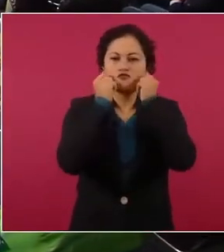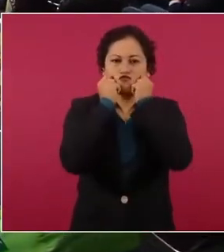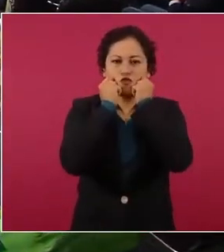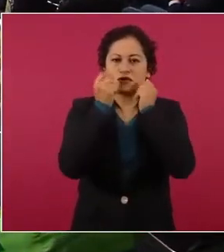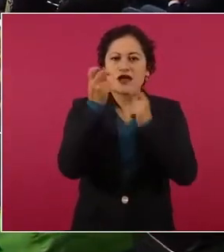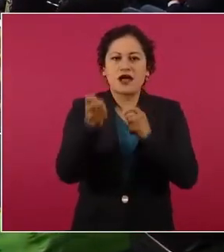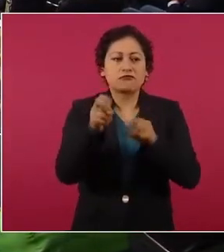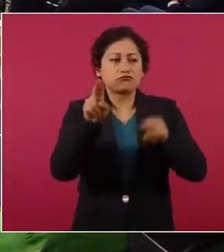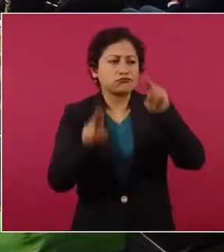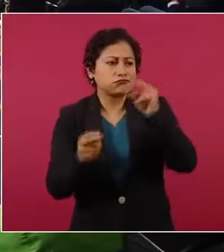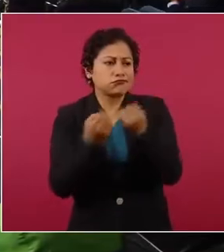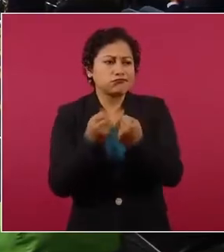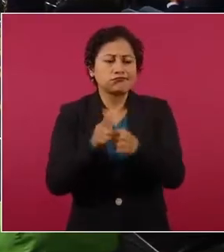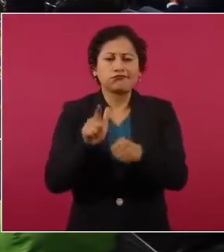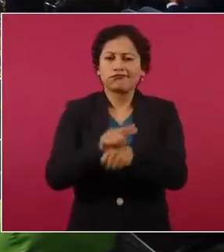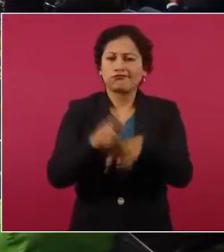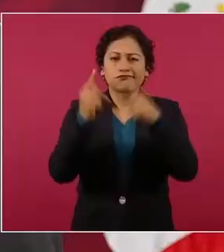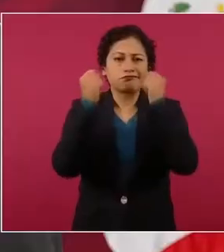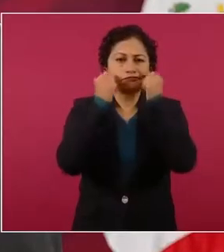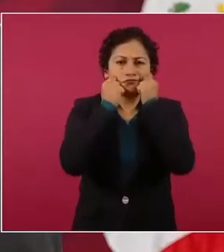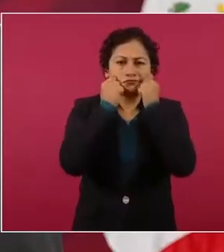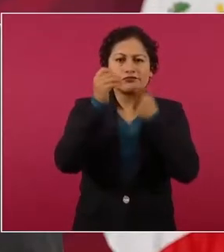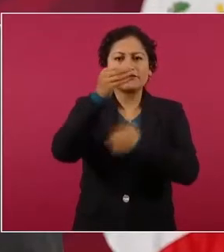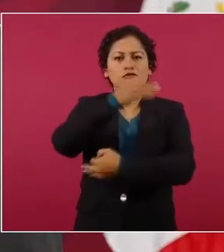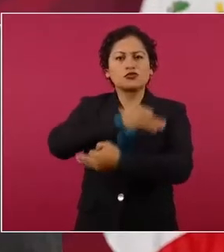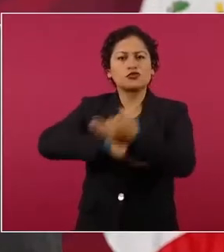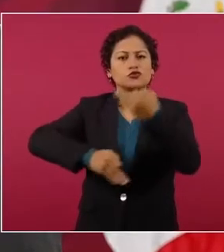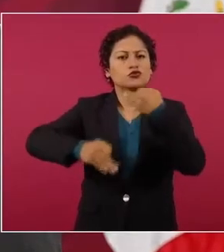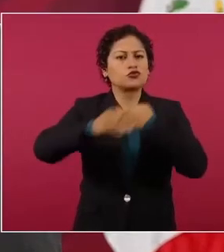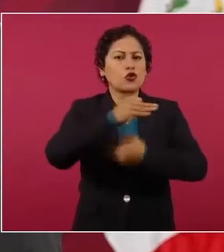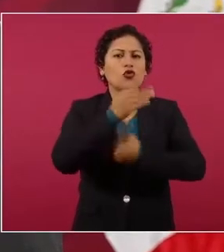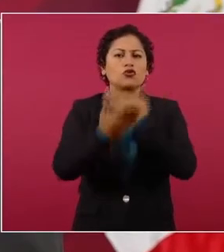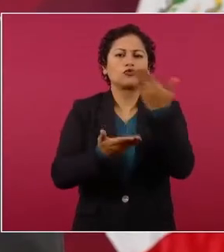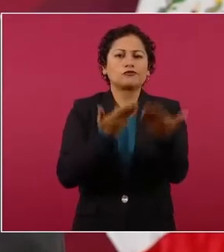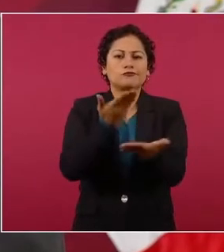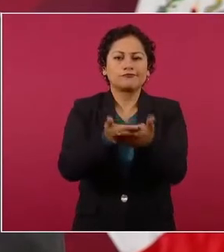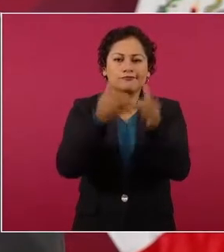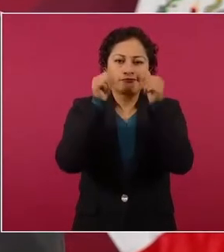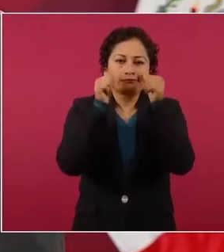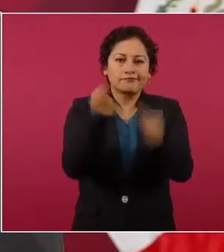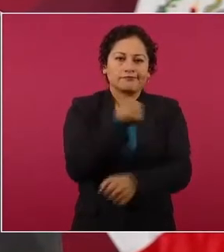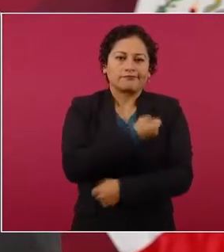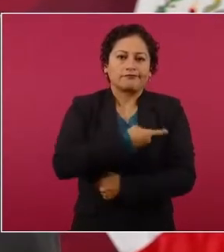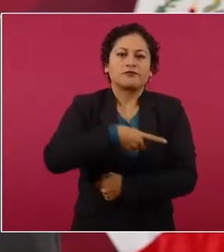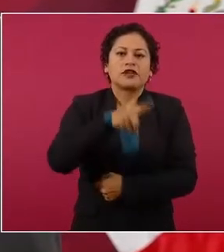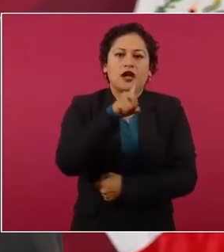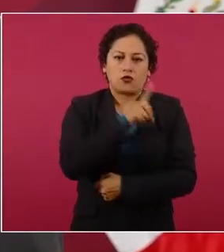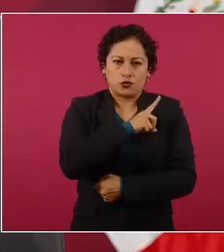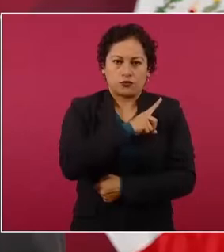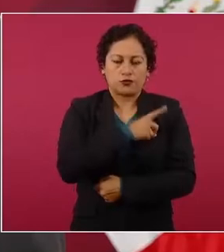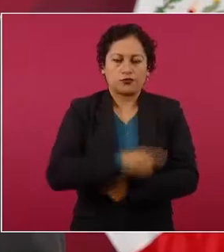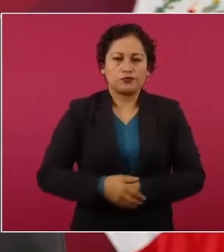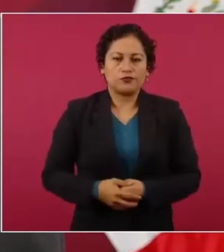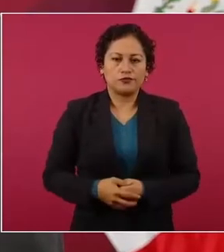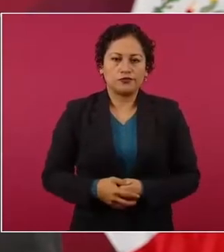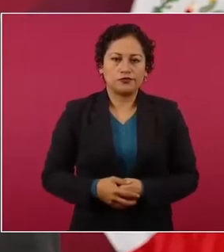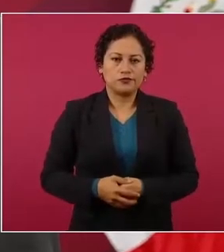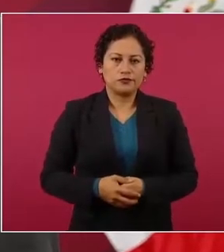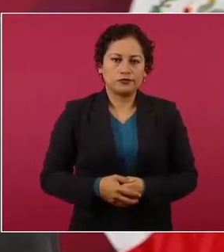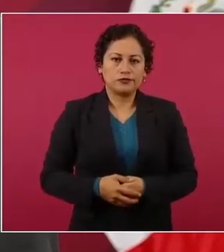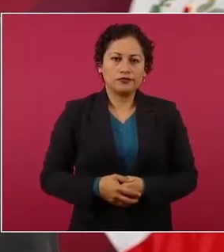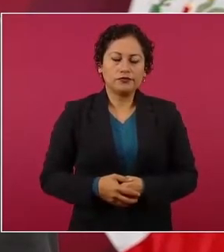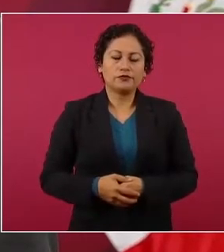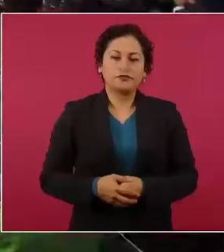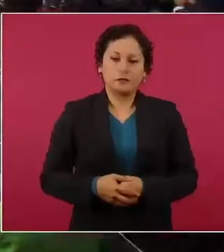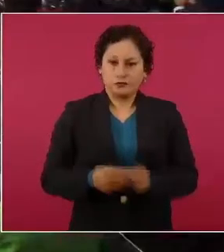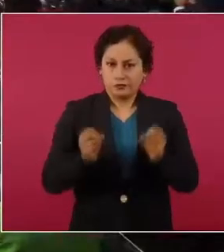que se tenga acceso a la salud, a los servicios de salud.